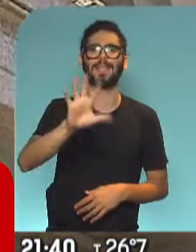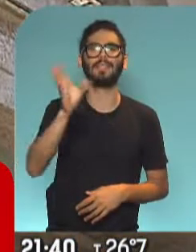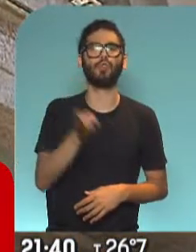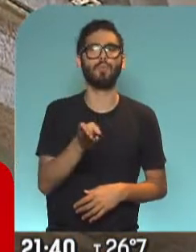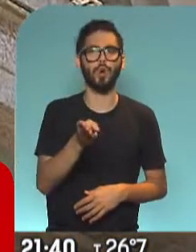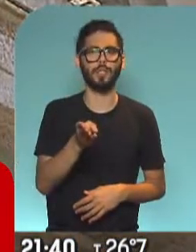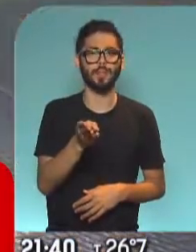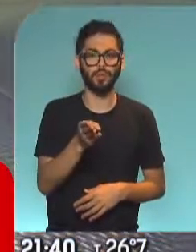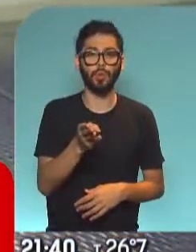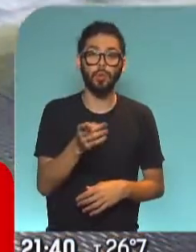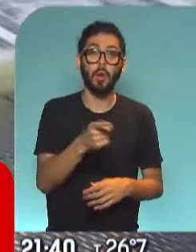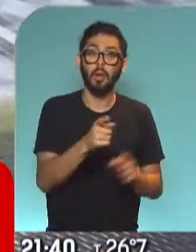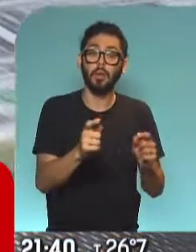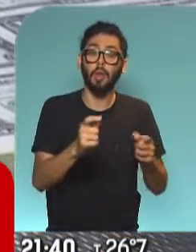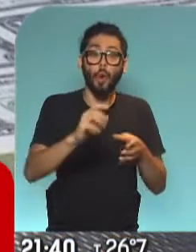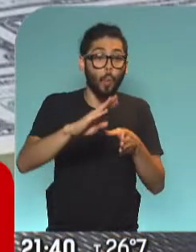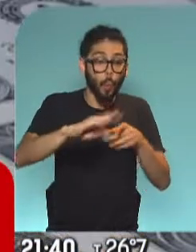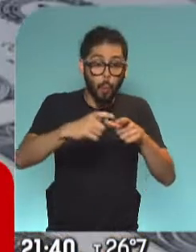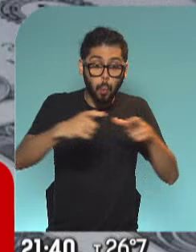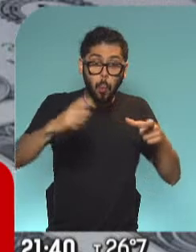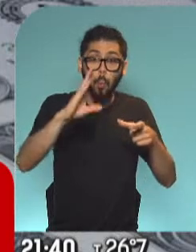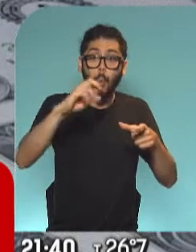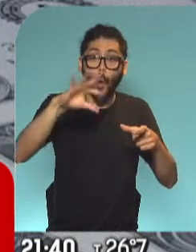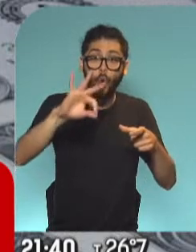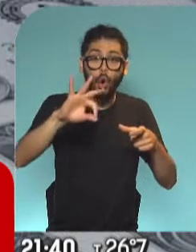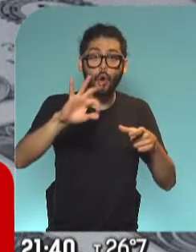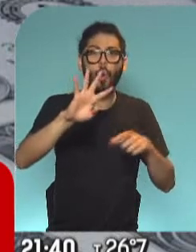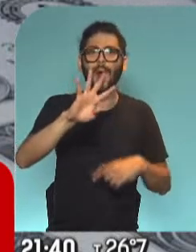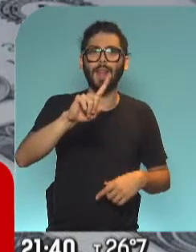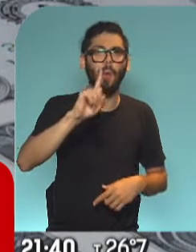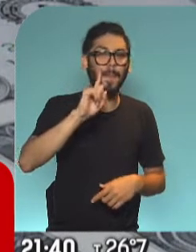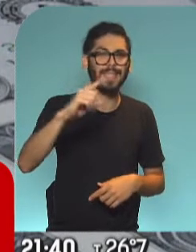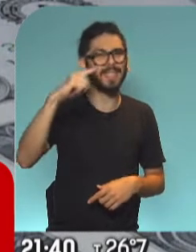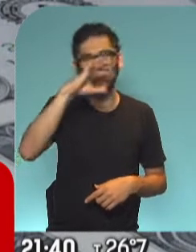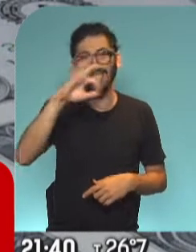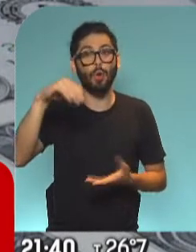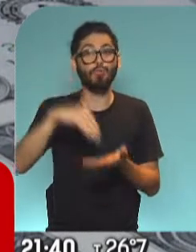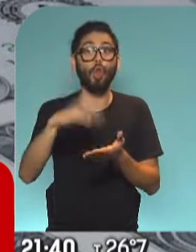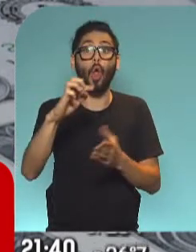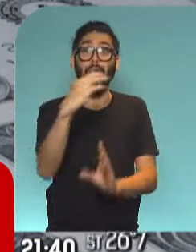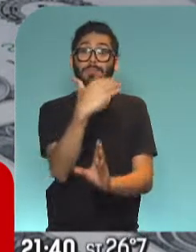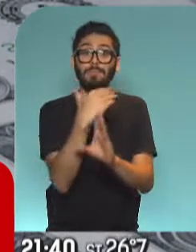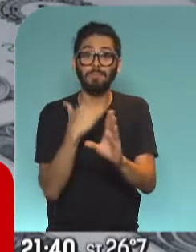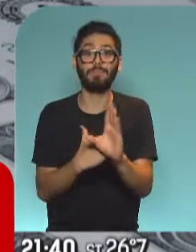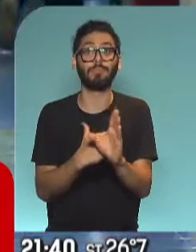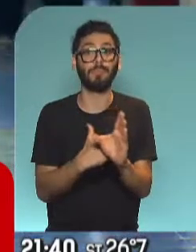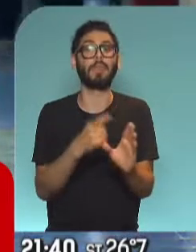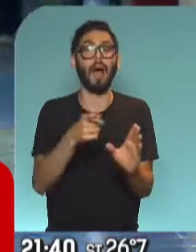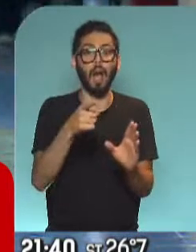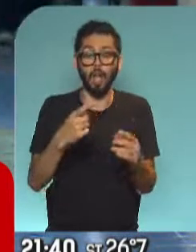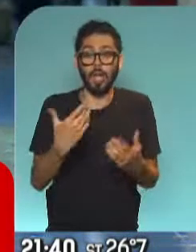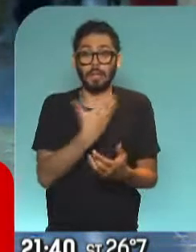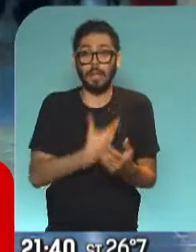99,5% y se reestructuraron bonos por 41.700 millones de dólares, liberando recursos que el